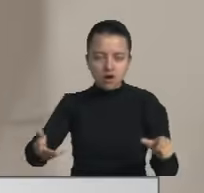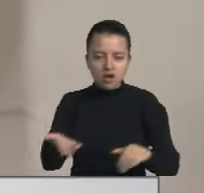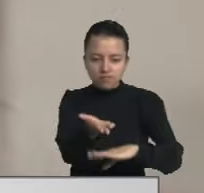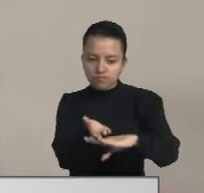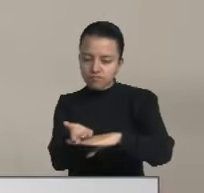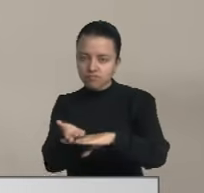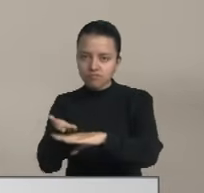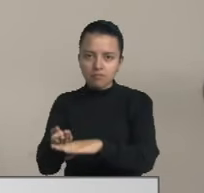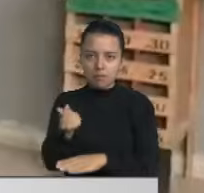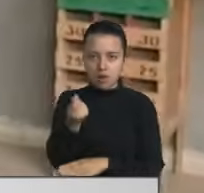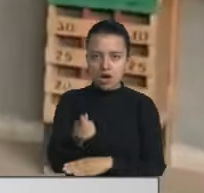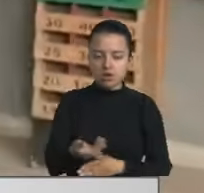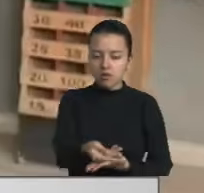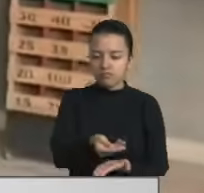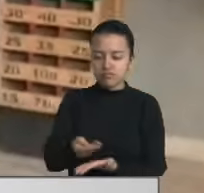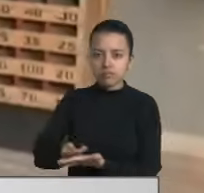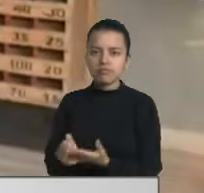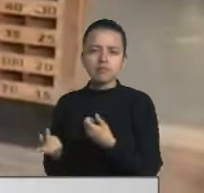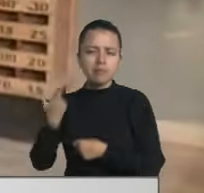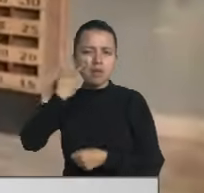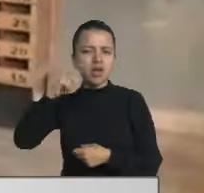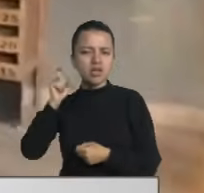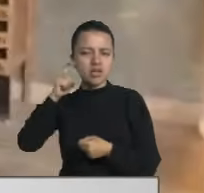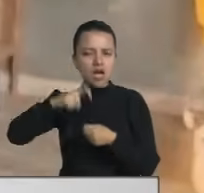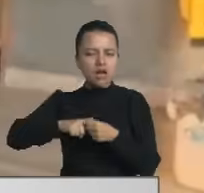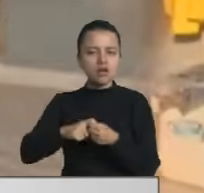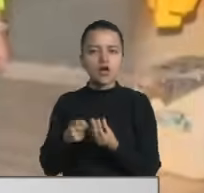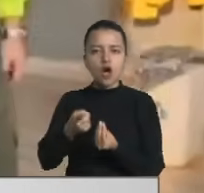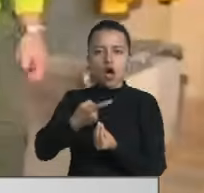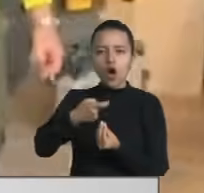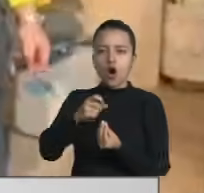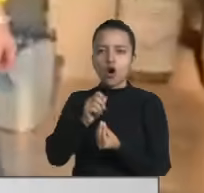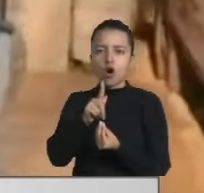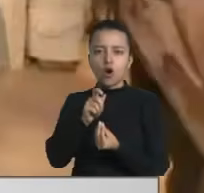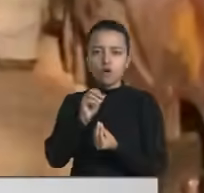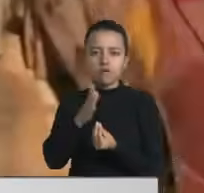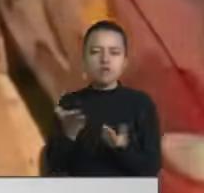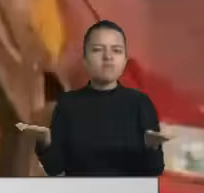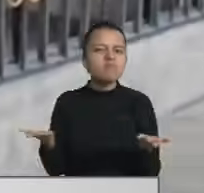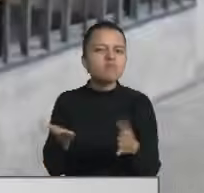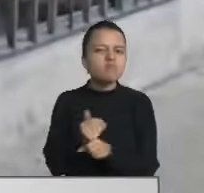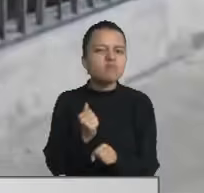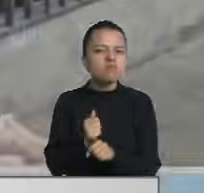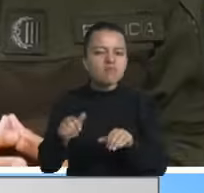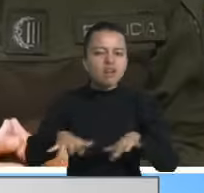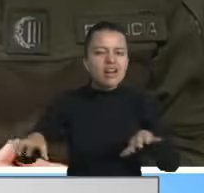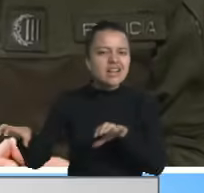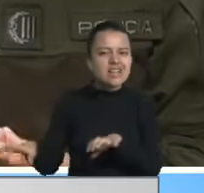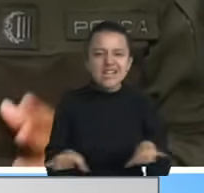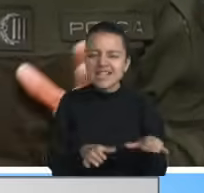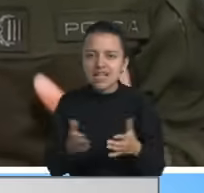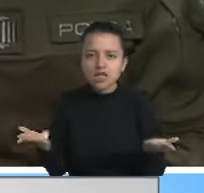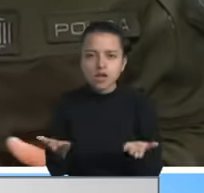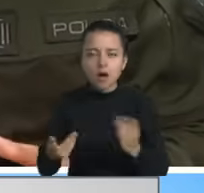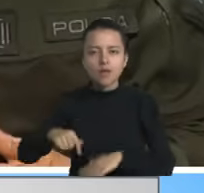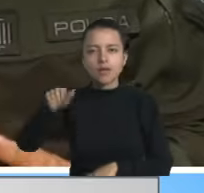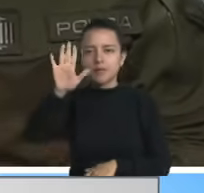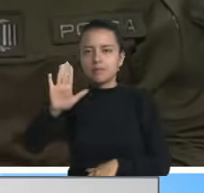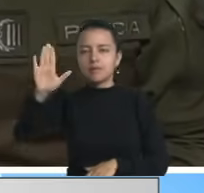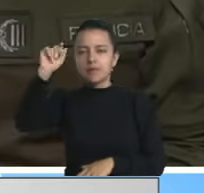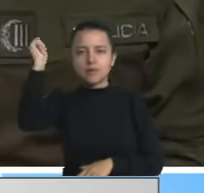sujeto pertenecería al Clan del Golfo y estaría operando en el departamento del Meta. Sería el responsable de